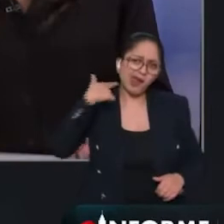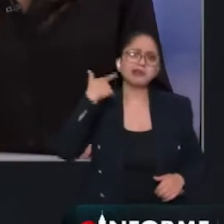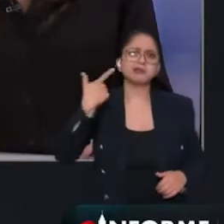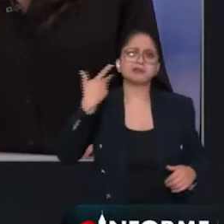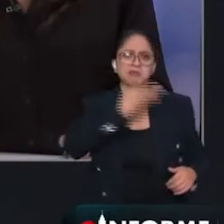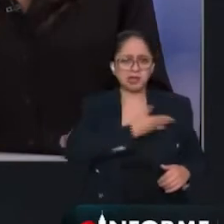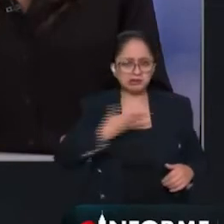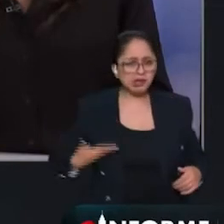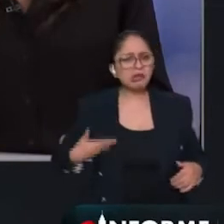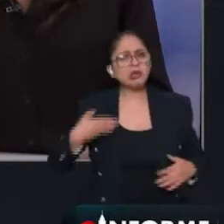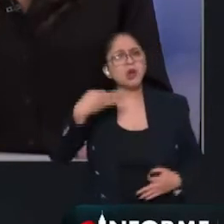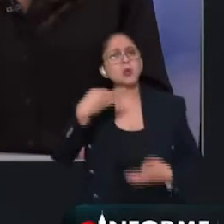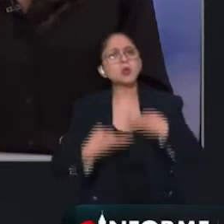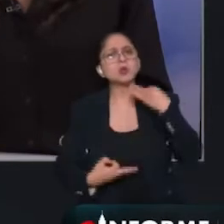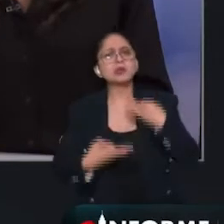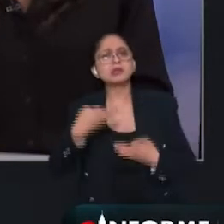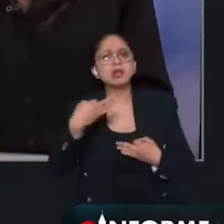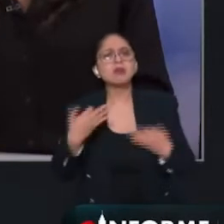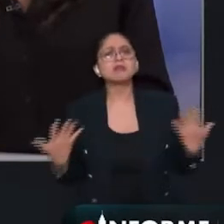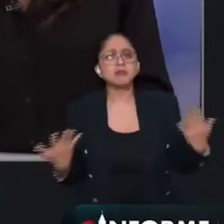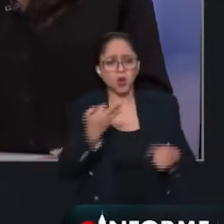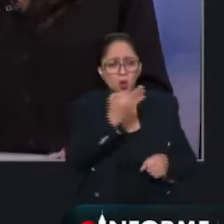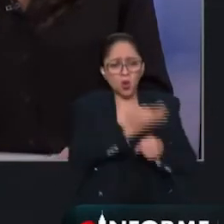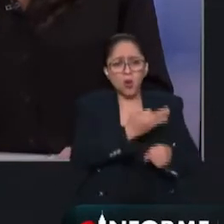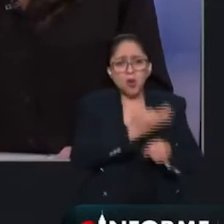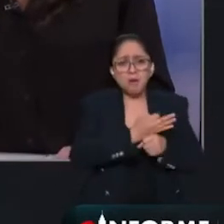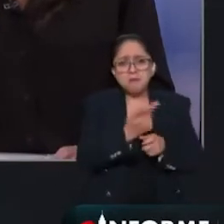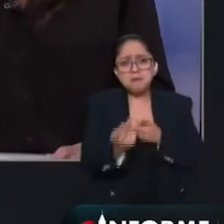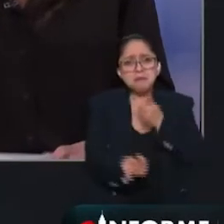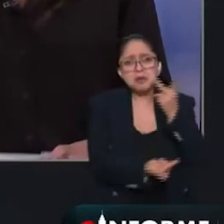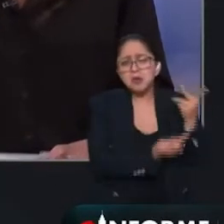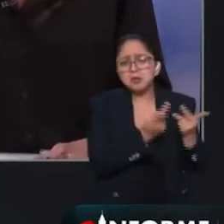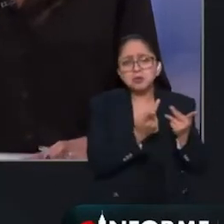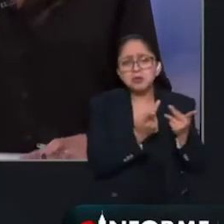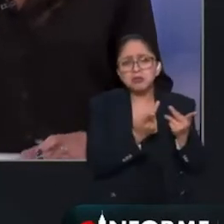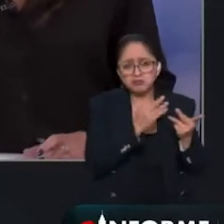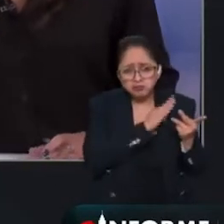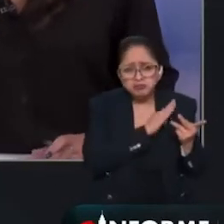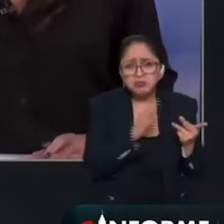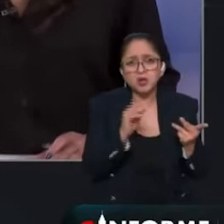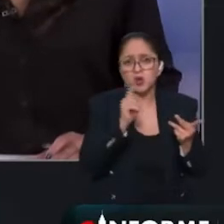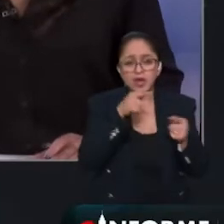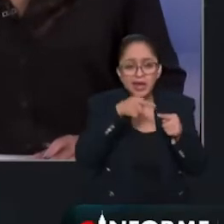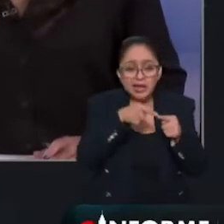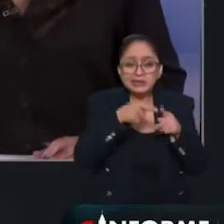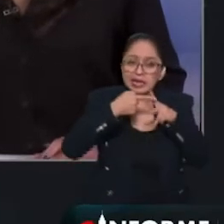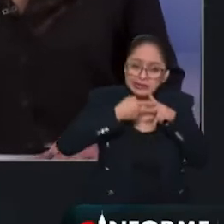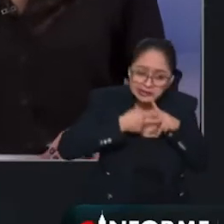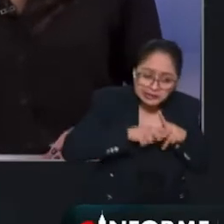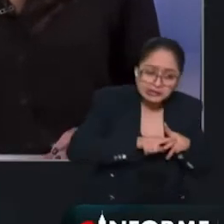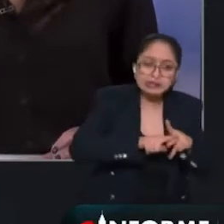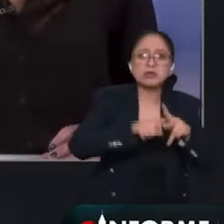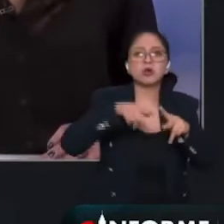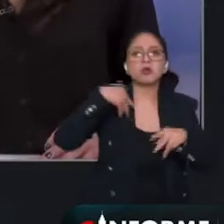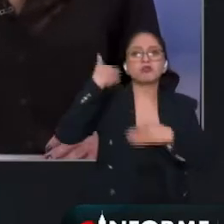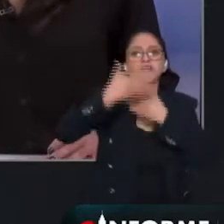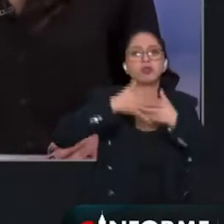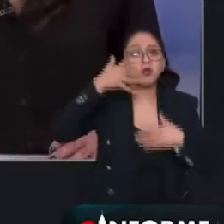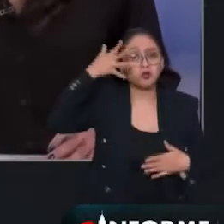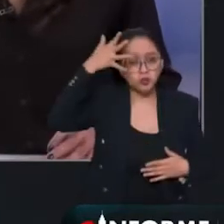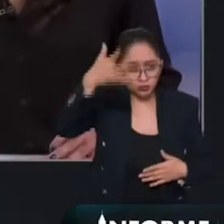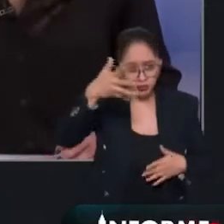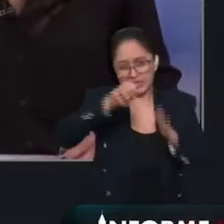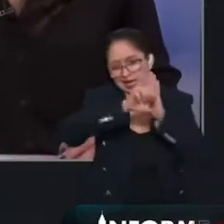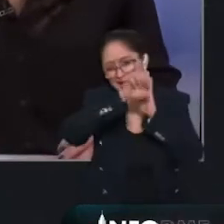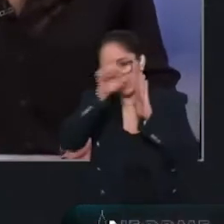expresidentes no se va a quedar en esta consulta. Este es simplemente un paso más para lo que sigue. Y si juntamos un buen número